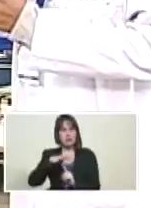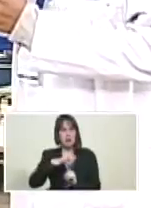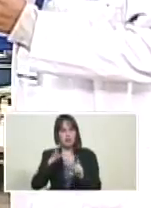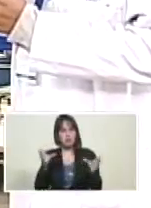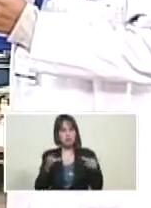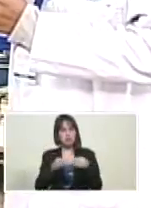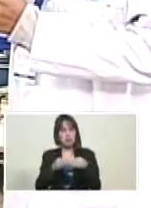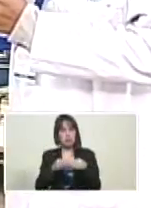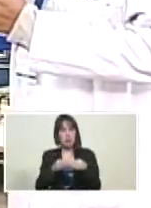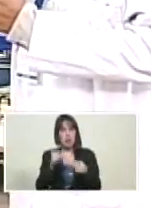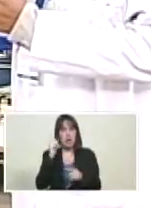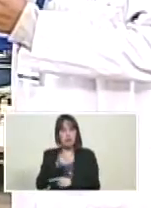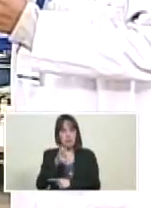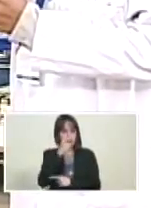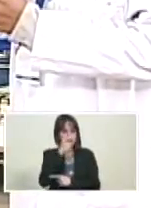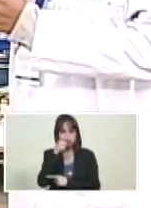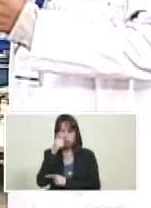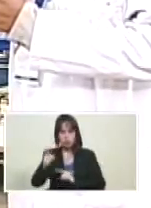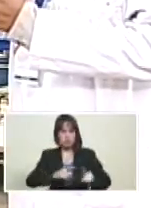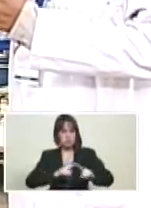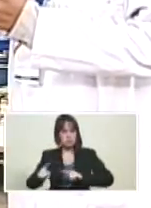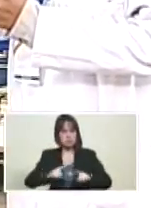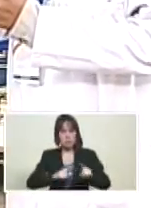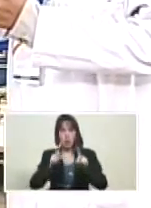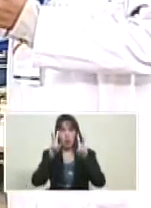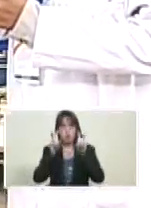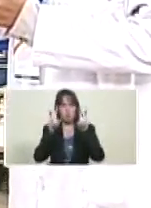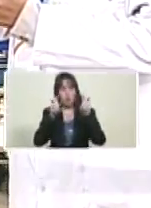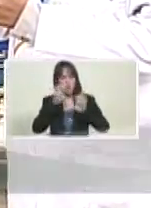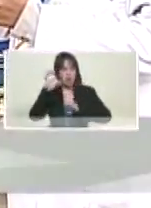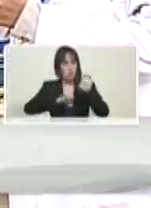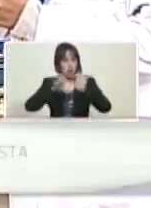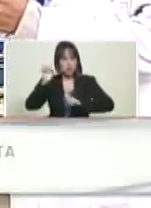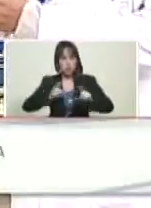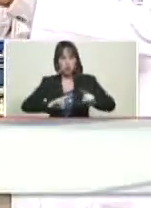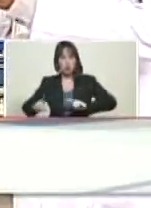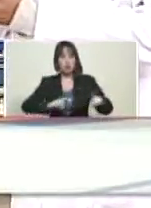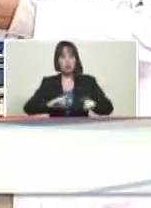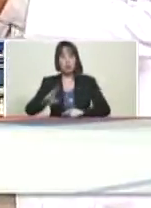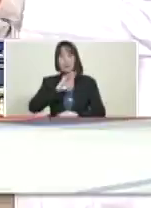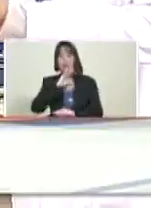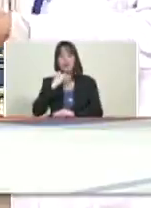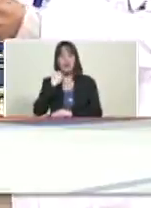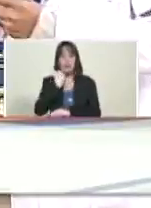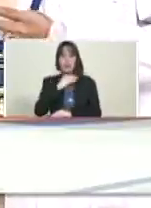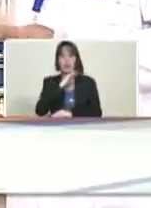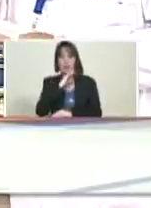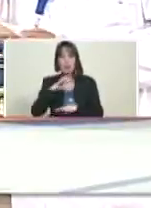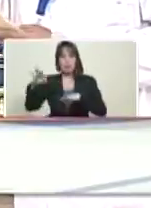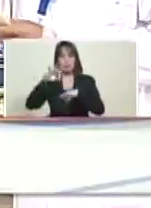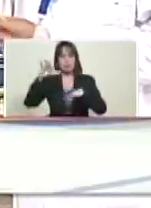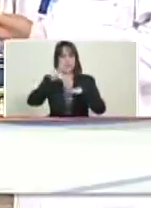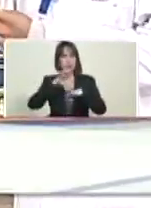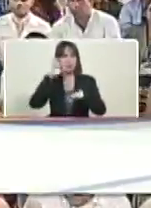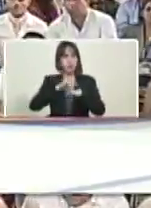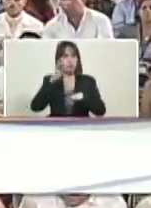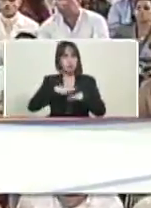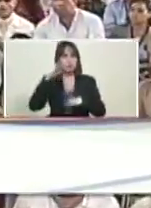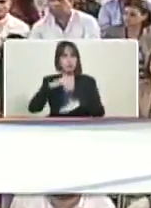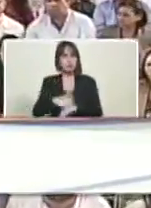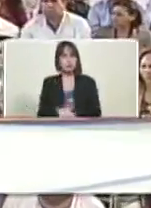el debido seguimiento al diagnóstico y control de la enfermedad, entre ellas la malaria.